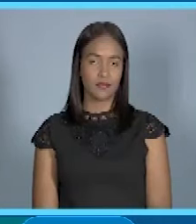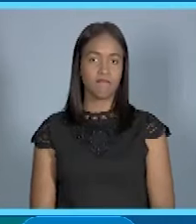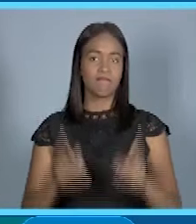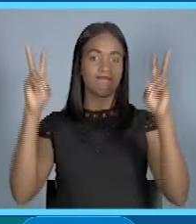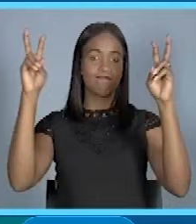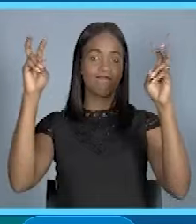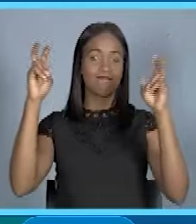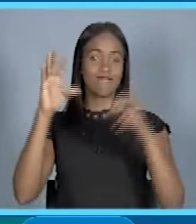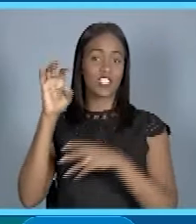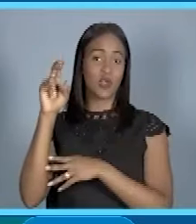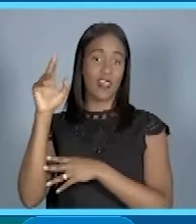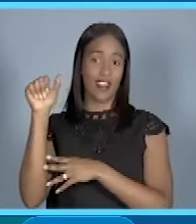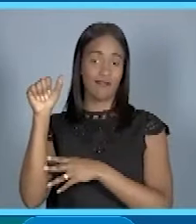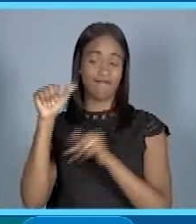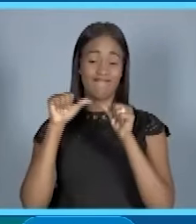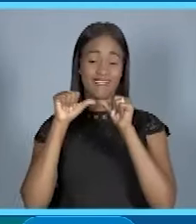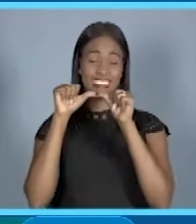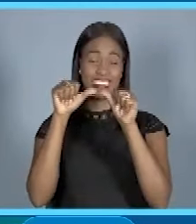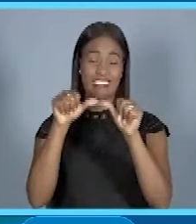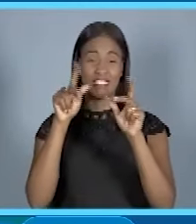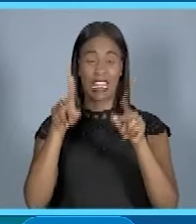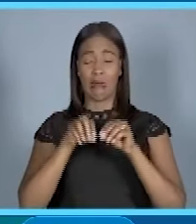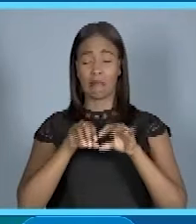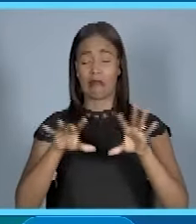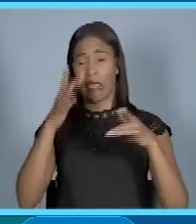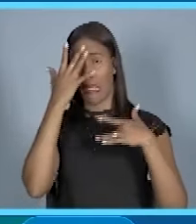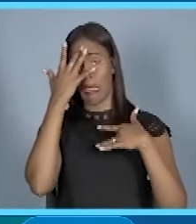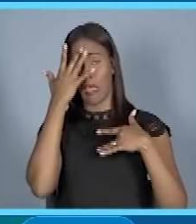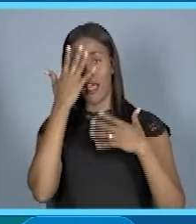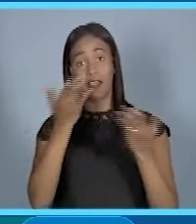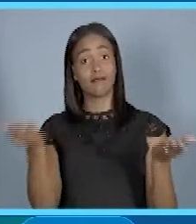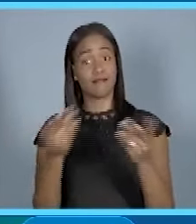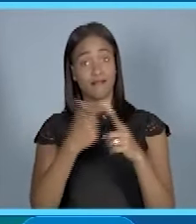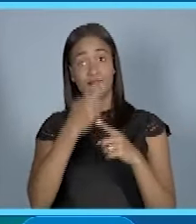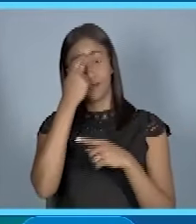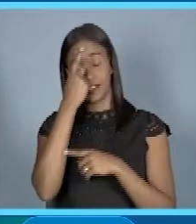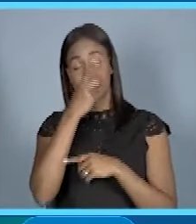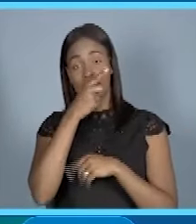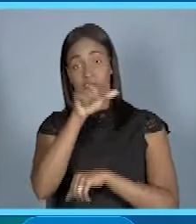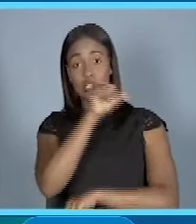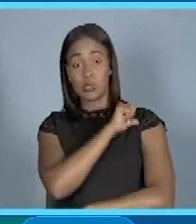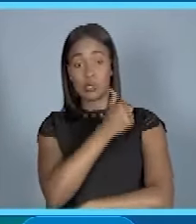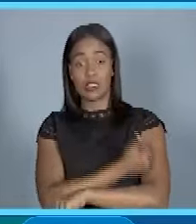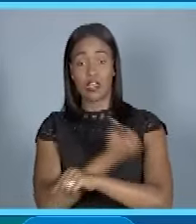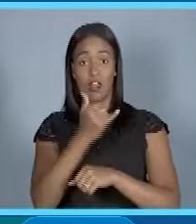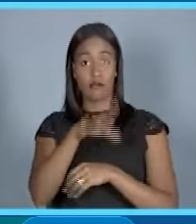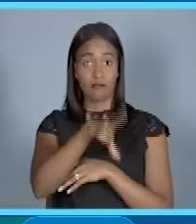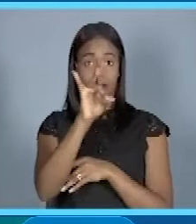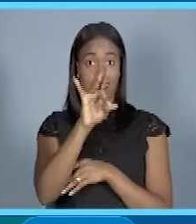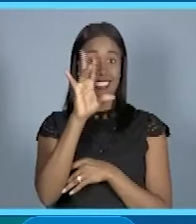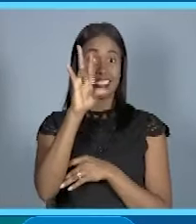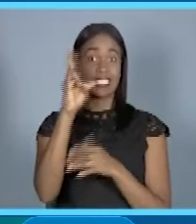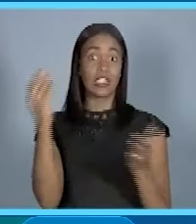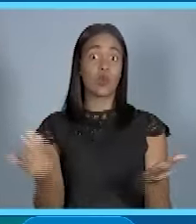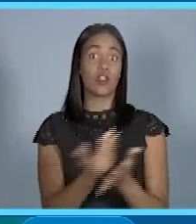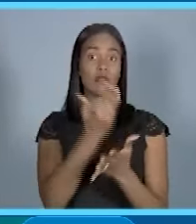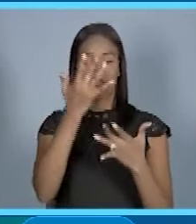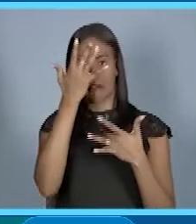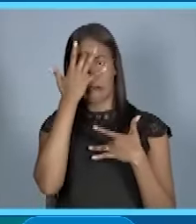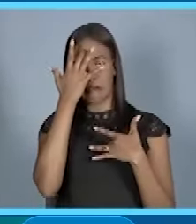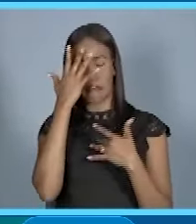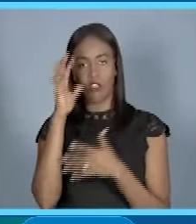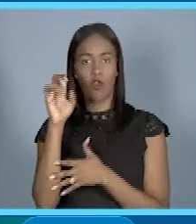Hablemos de cólera. Continúan los contagios por esta enfermedad en el país. Las autoridades han confirmado 7 nuevos casos